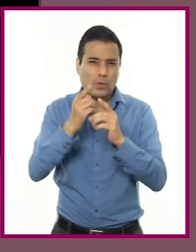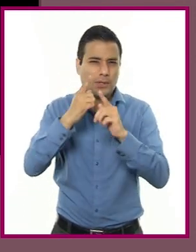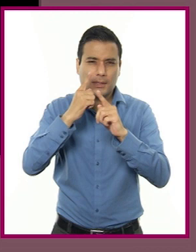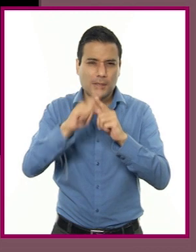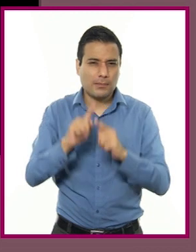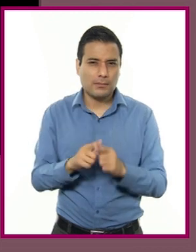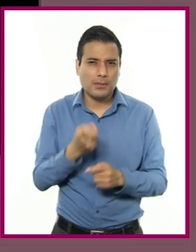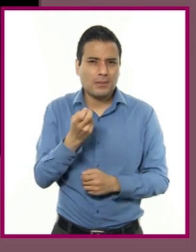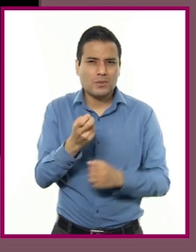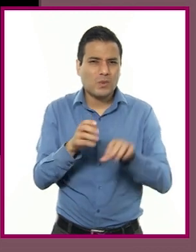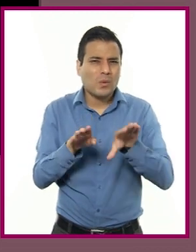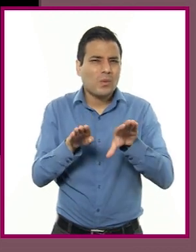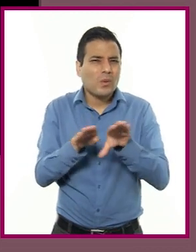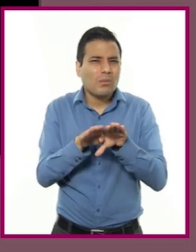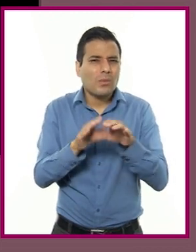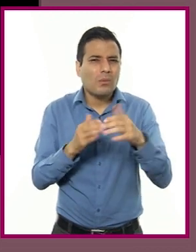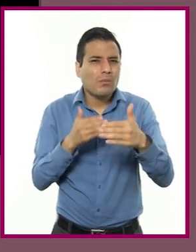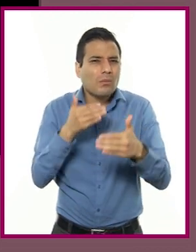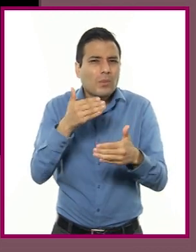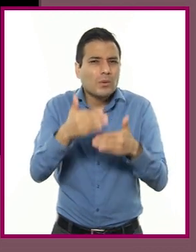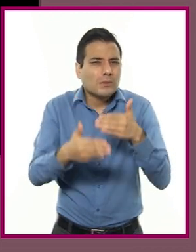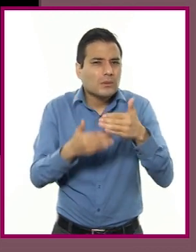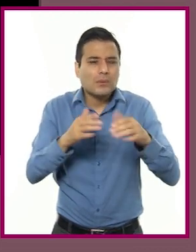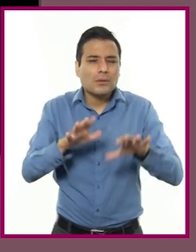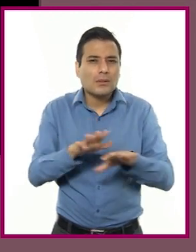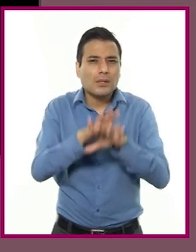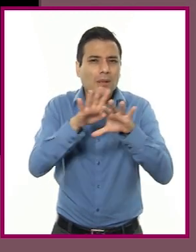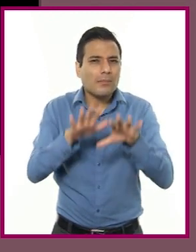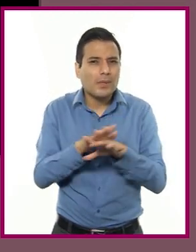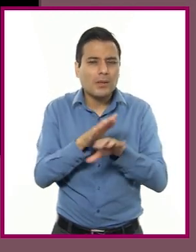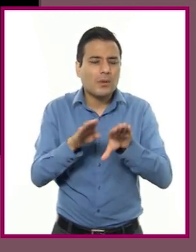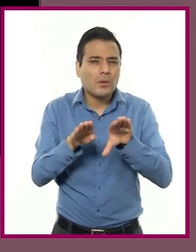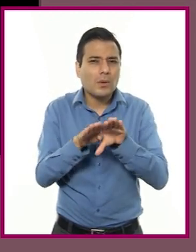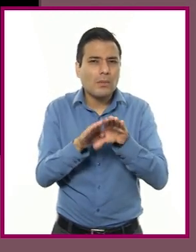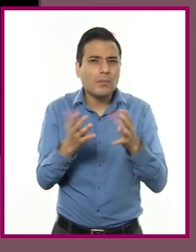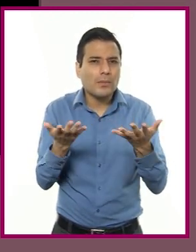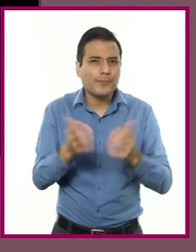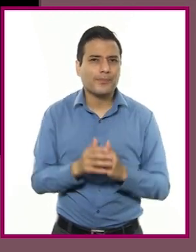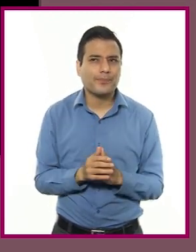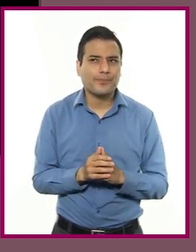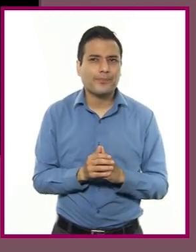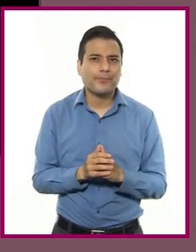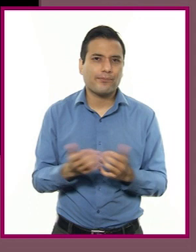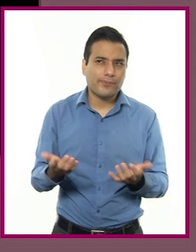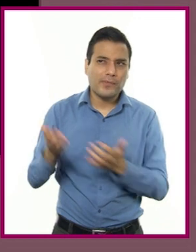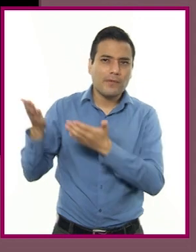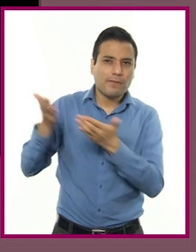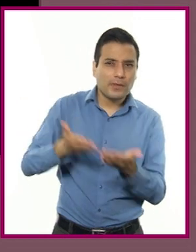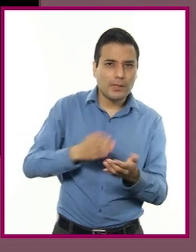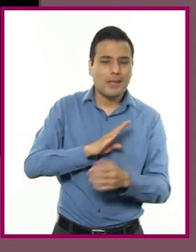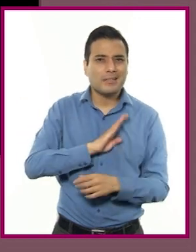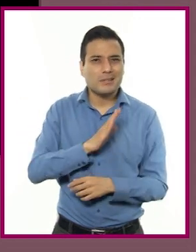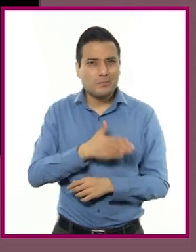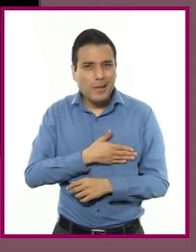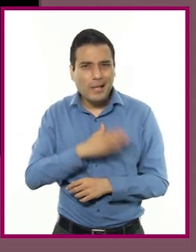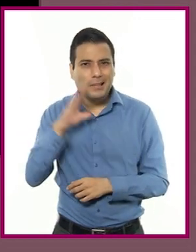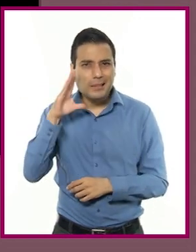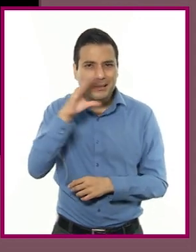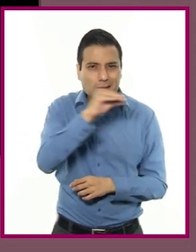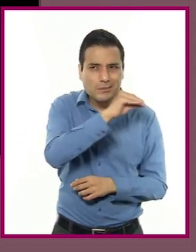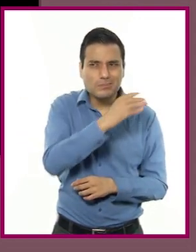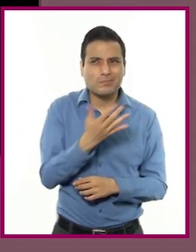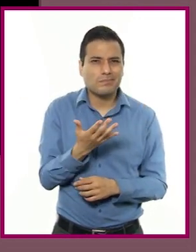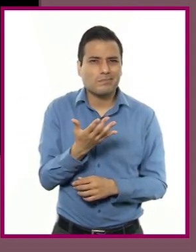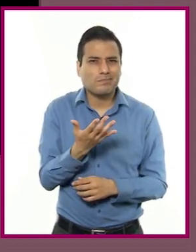ese proceso de diversificación? ¿Cómo se vio enriquecido con el mestizaje cultural, con este contacto entre